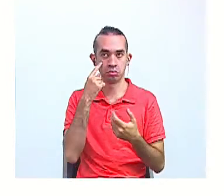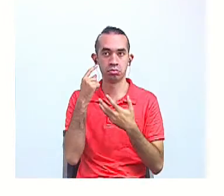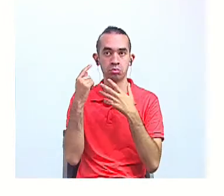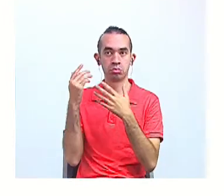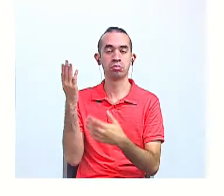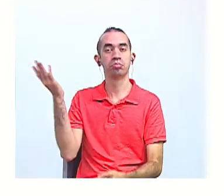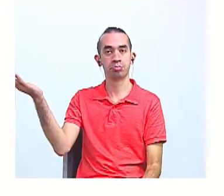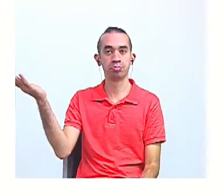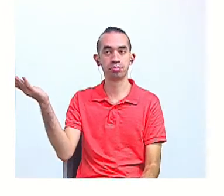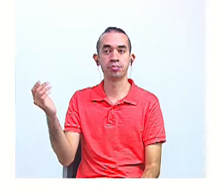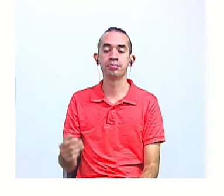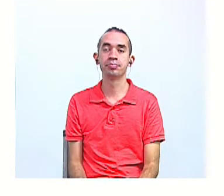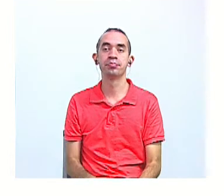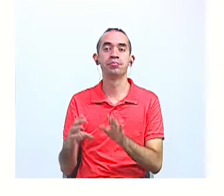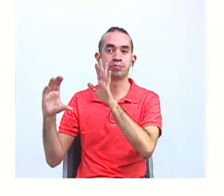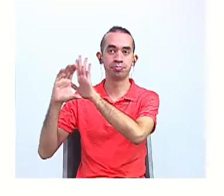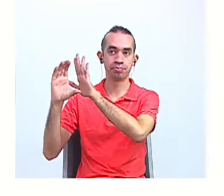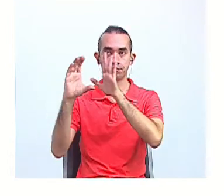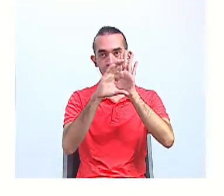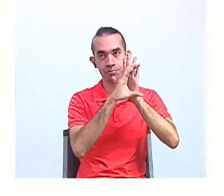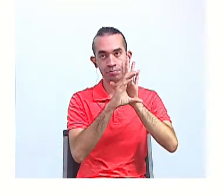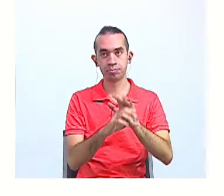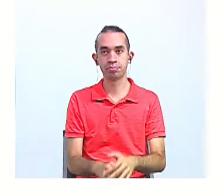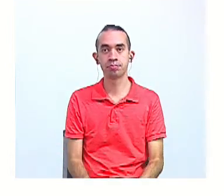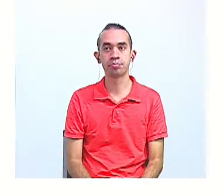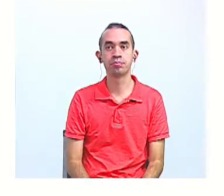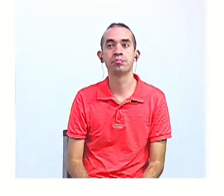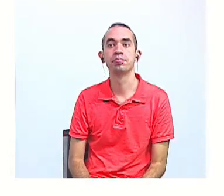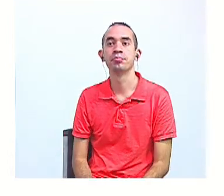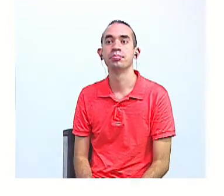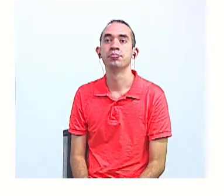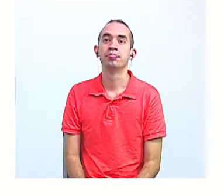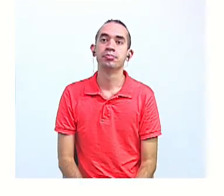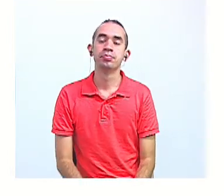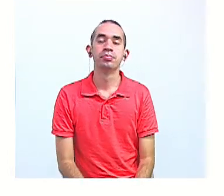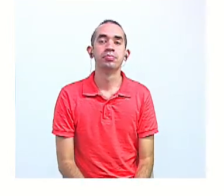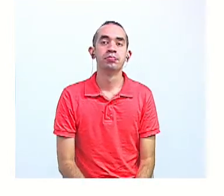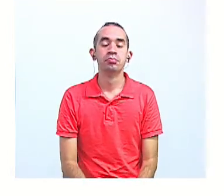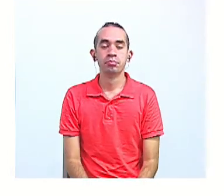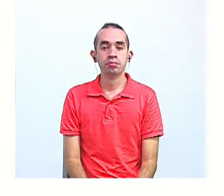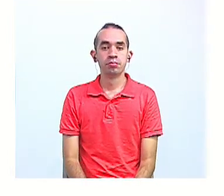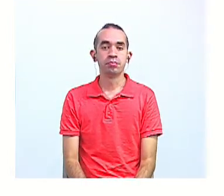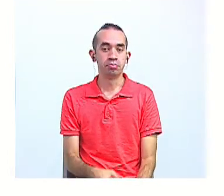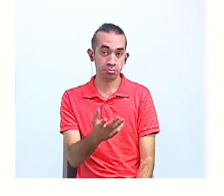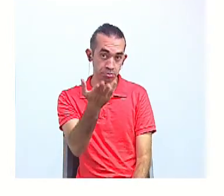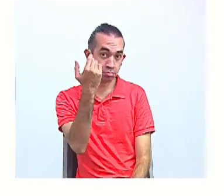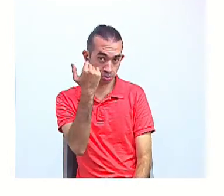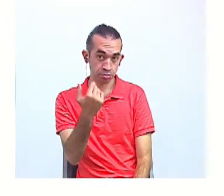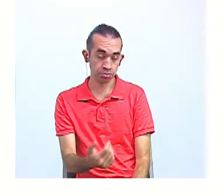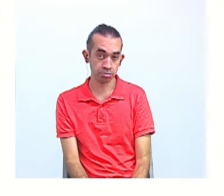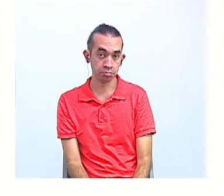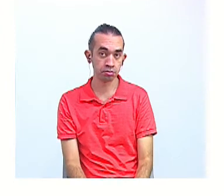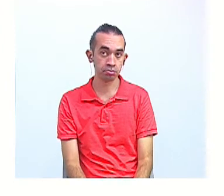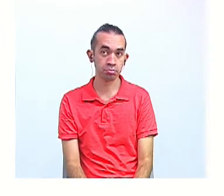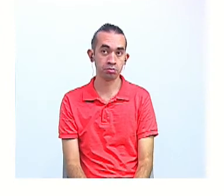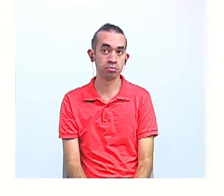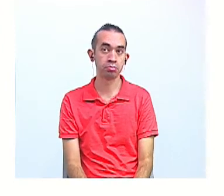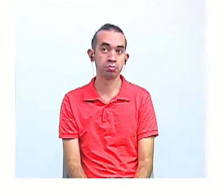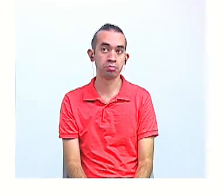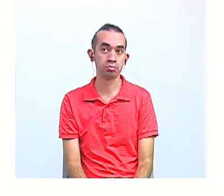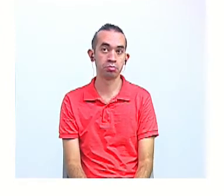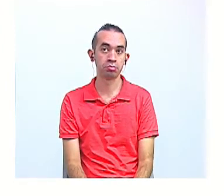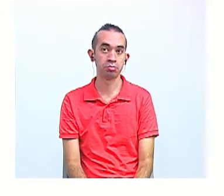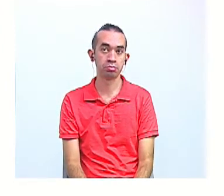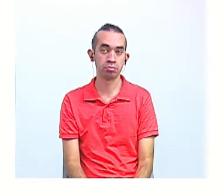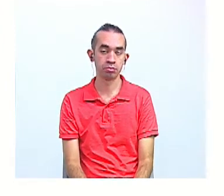que observen las imágenes que se muestran en la pantalla y me digan si se considera que es